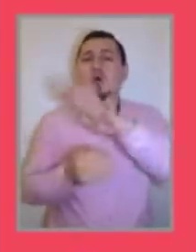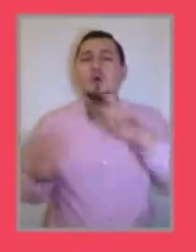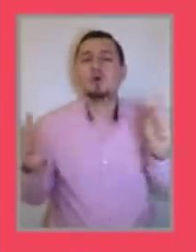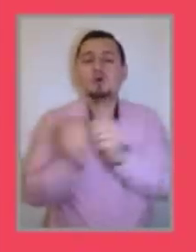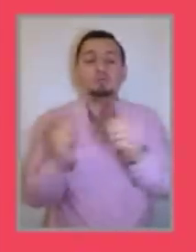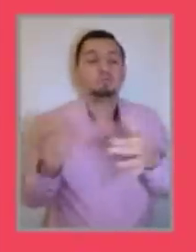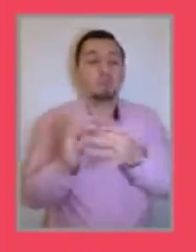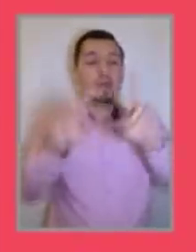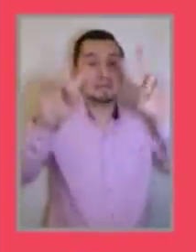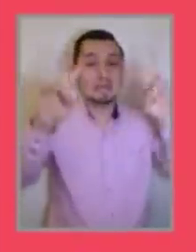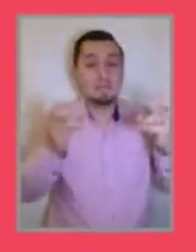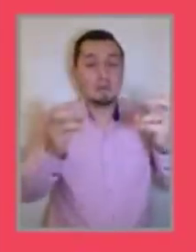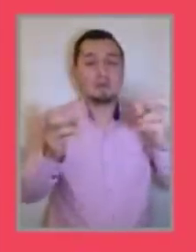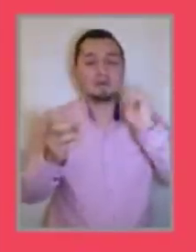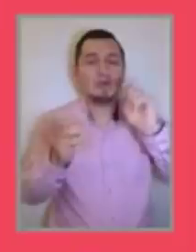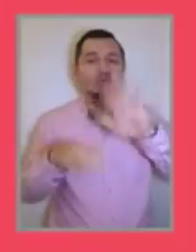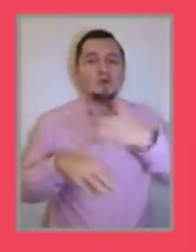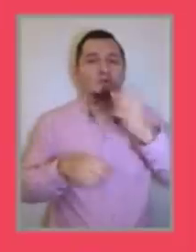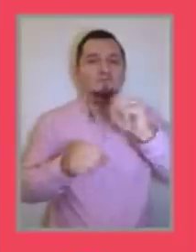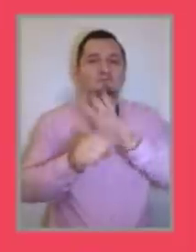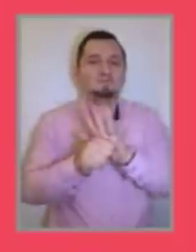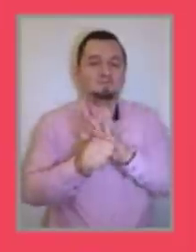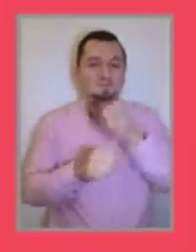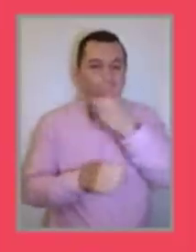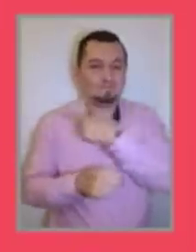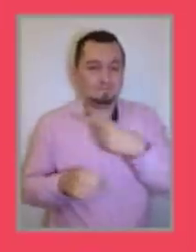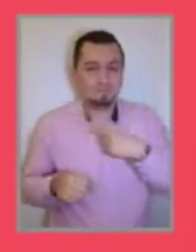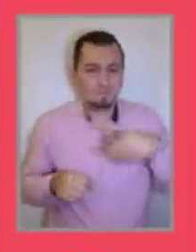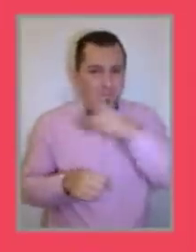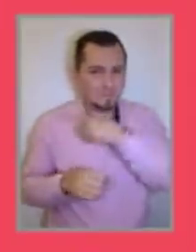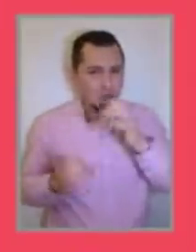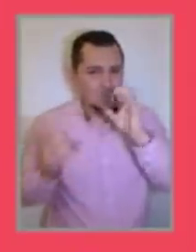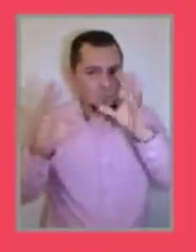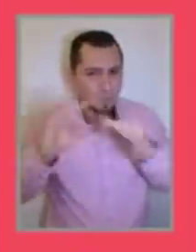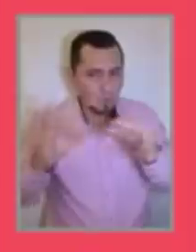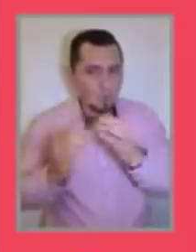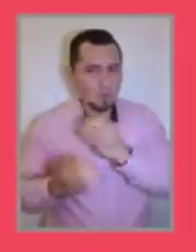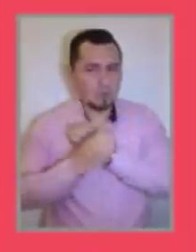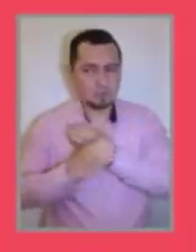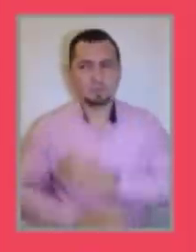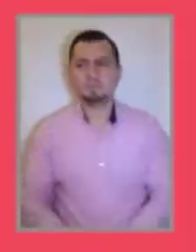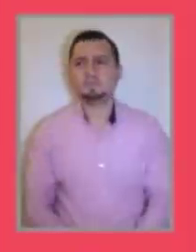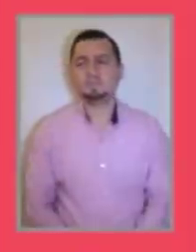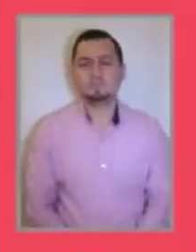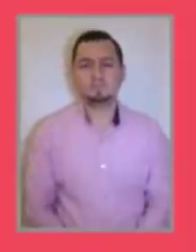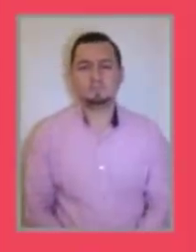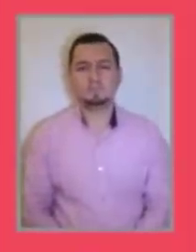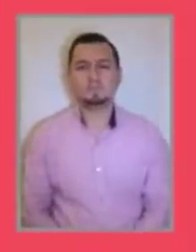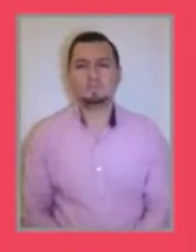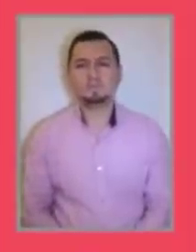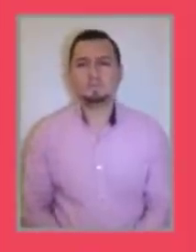relacionados con la pandemia. Esa es la explicación de educación superior.